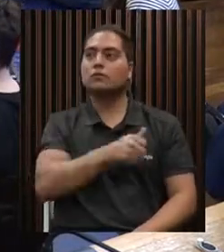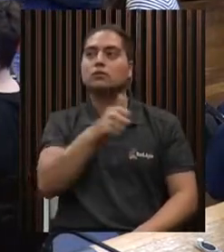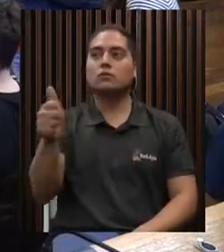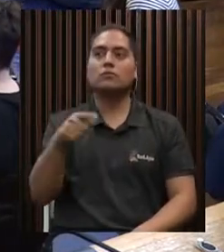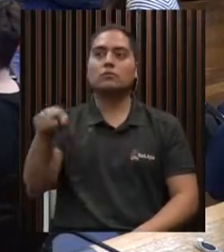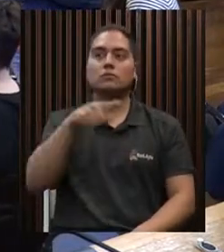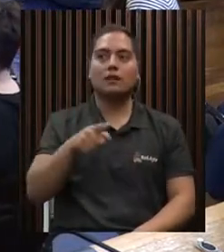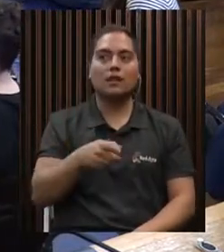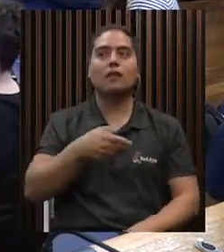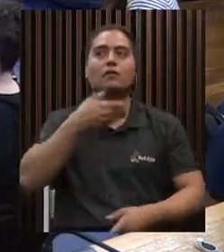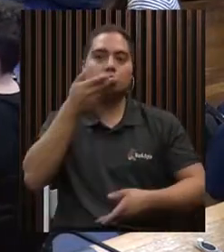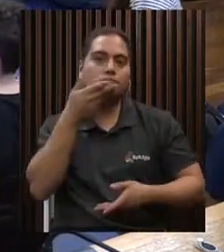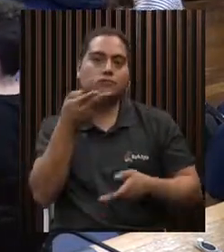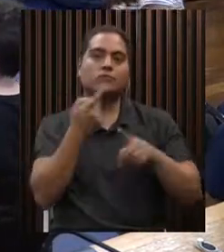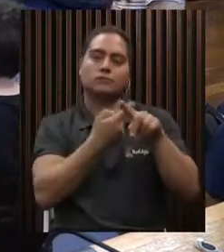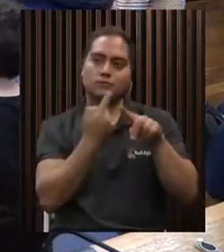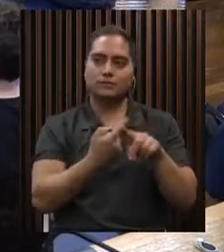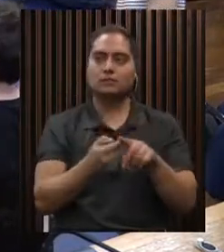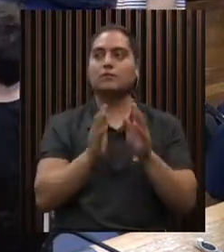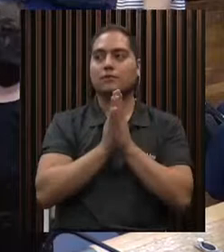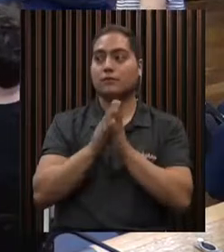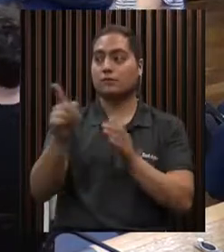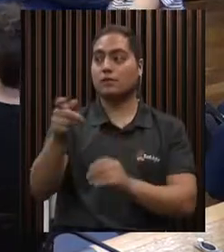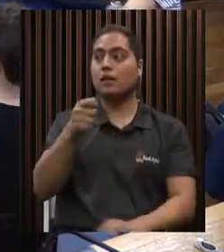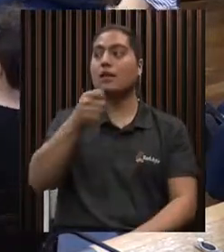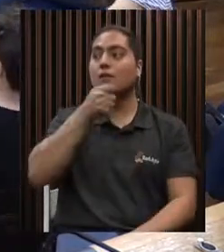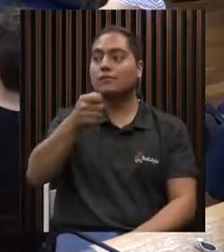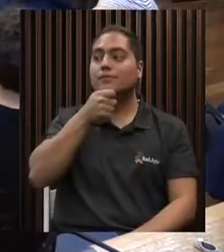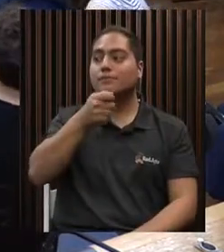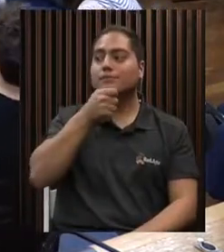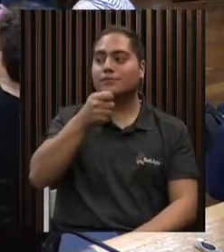pasan micrófono, por favor? Hablen con micrófono las personas, por favor.